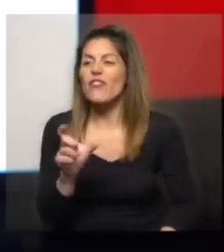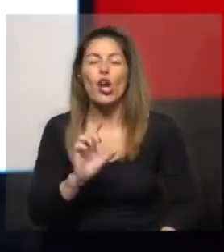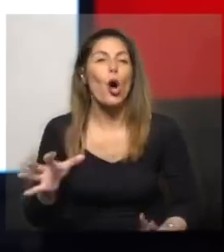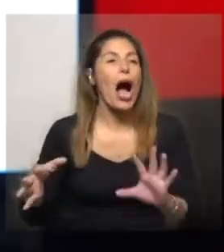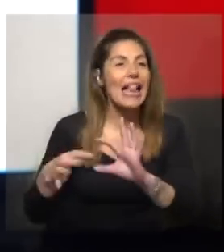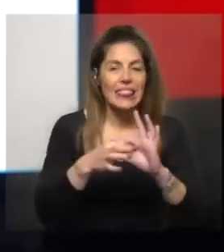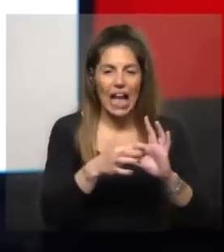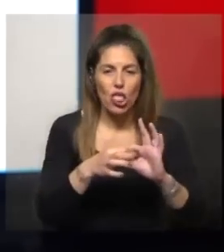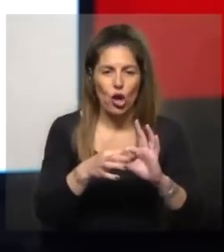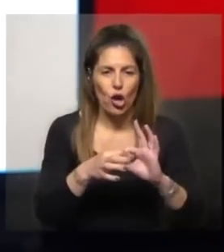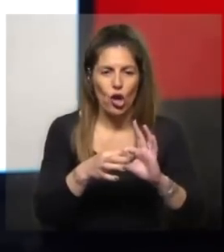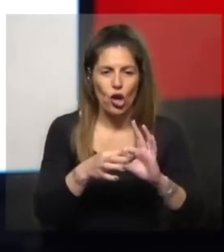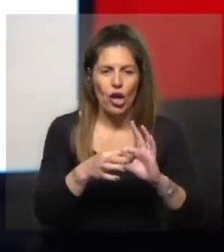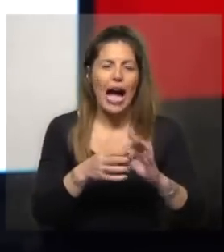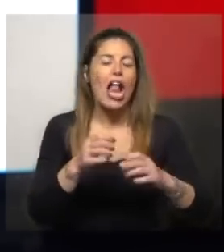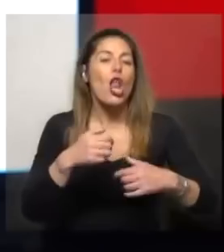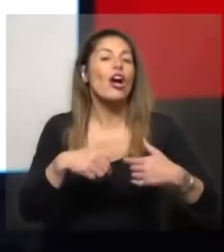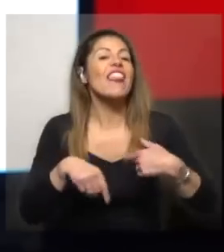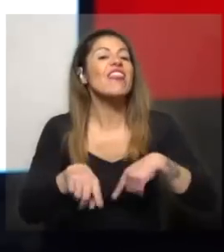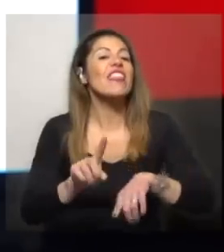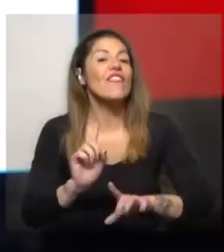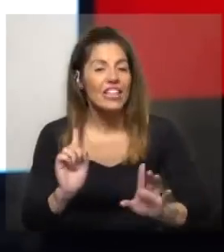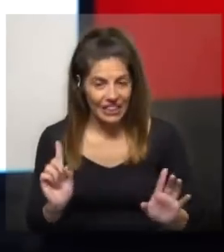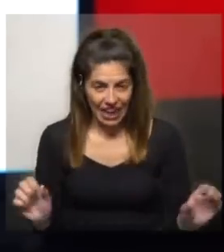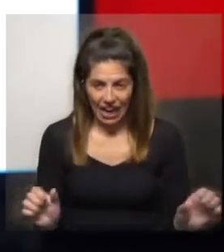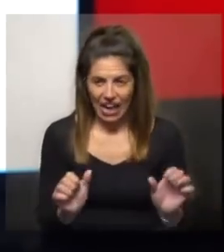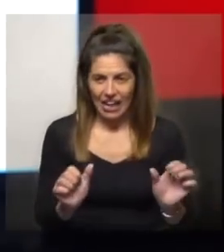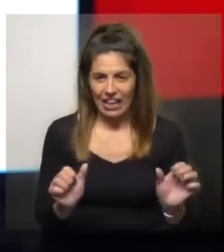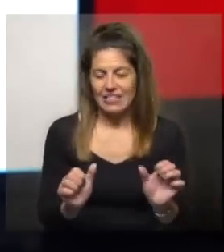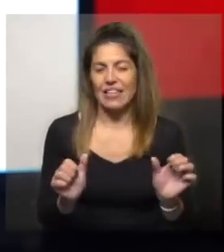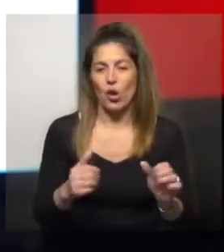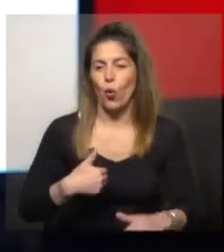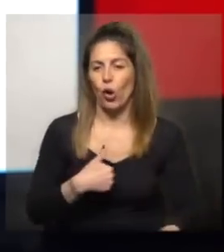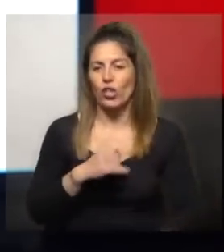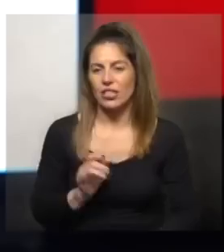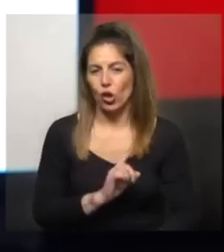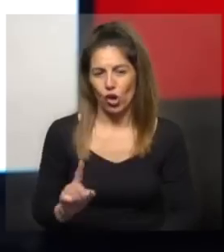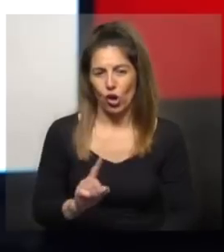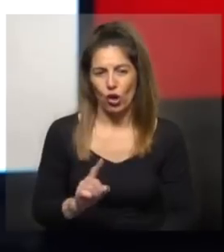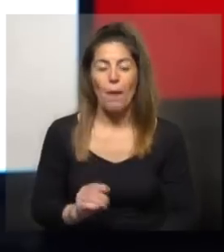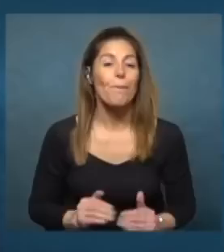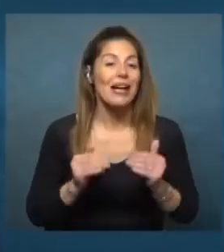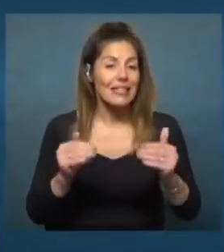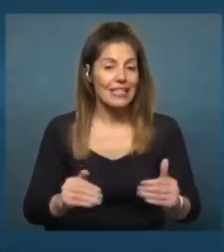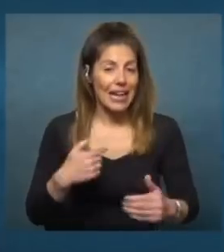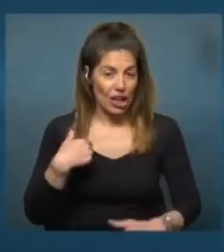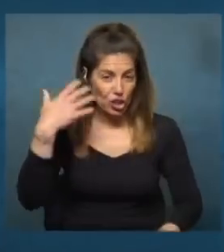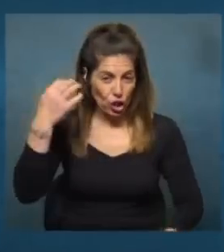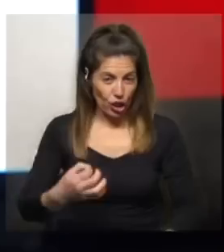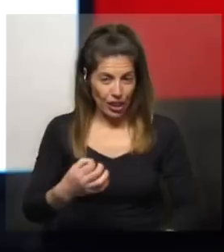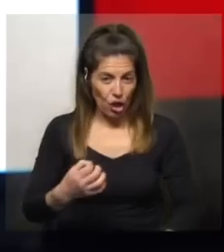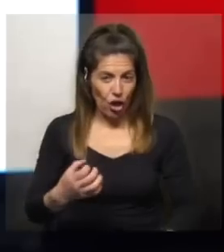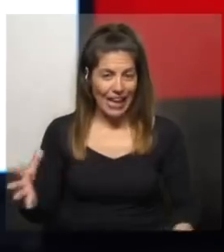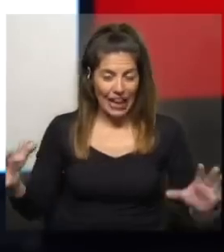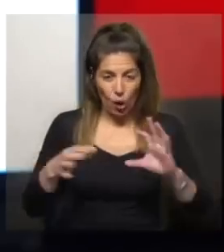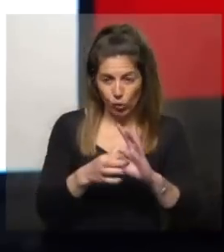atado a lo que se supone que debería estar atado un determinado rol o no Más allá de que yo creo que los lazos maternales